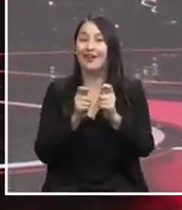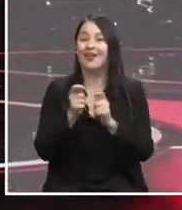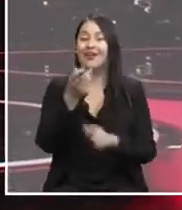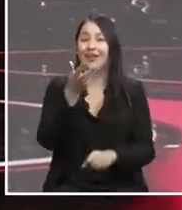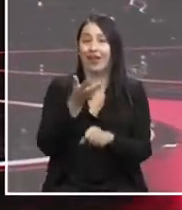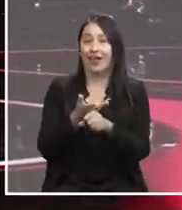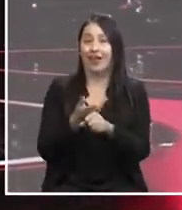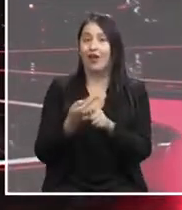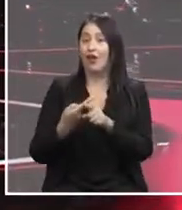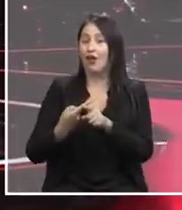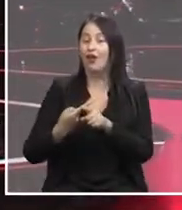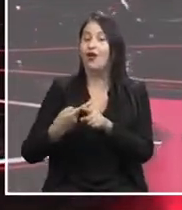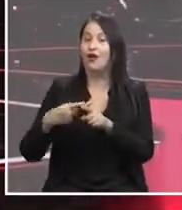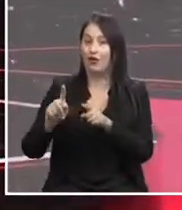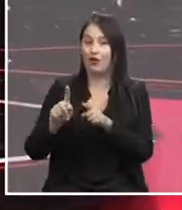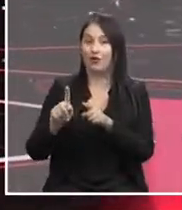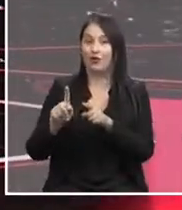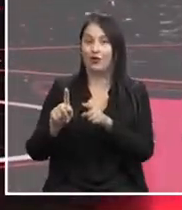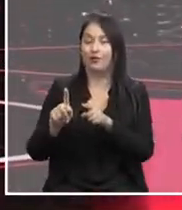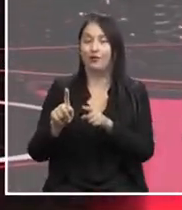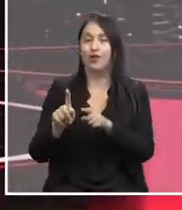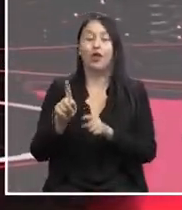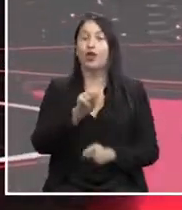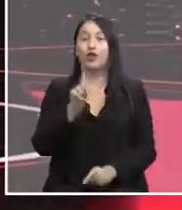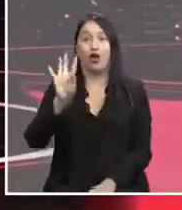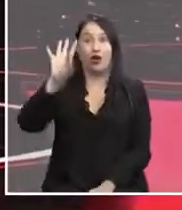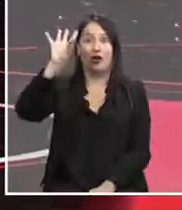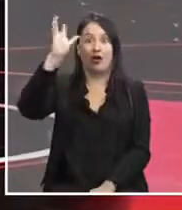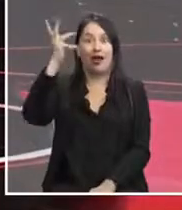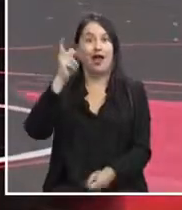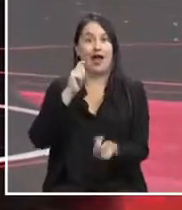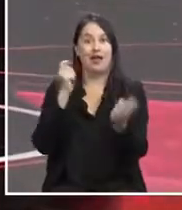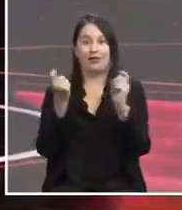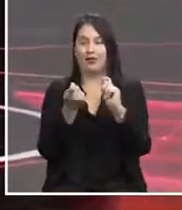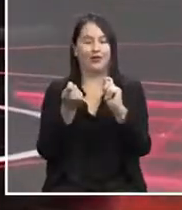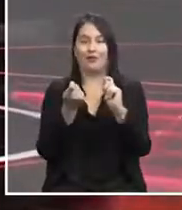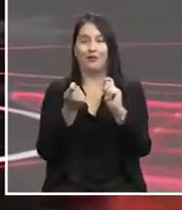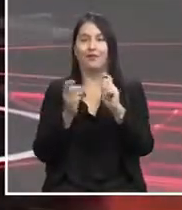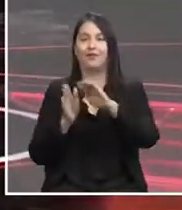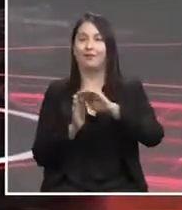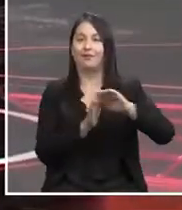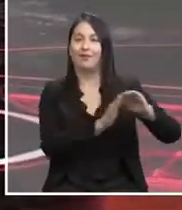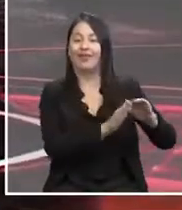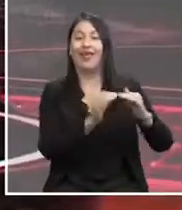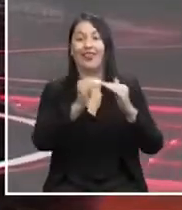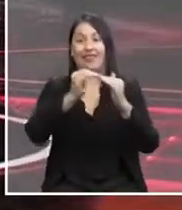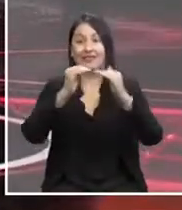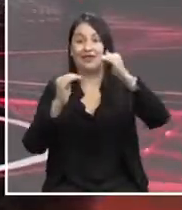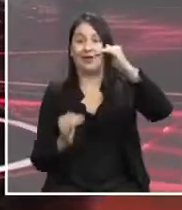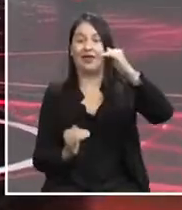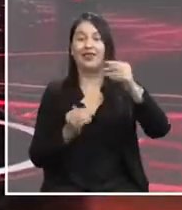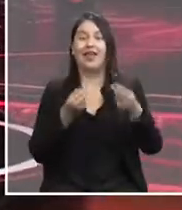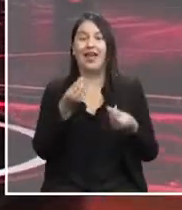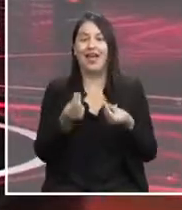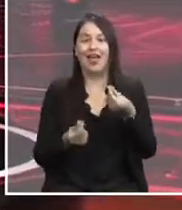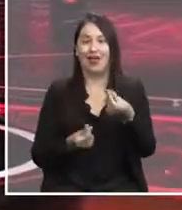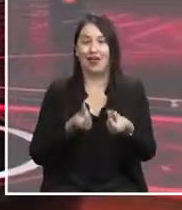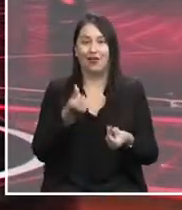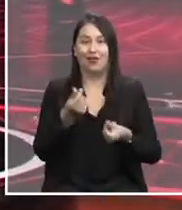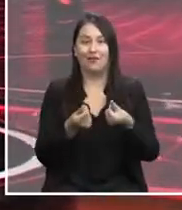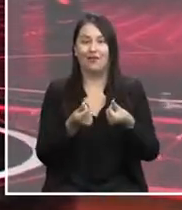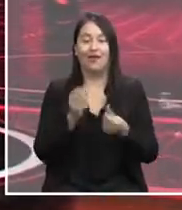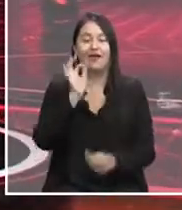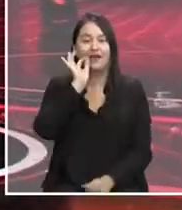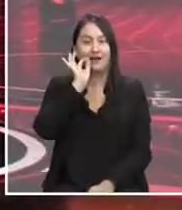con otro cariz. Ya no vamos a hablar de cambio climático, sino que vamos a hablar de desigualdad, economía y